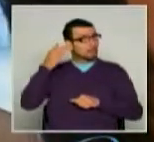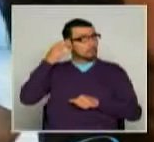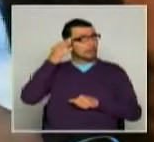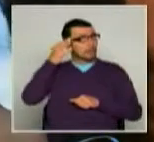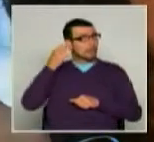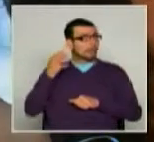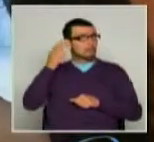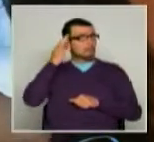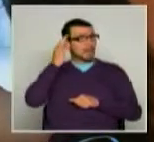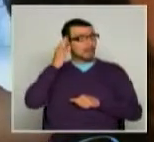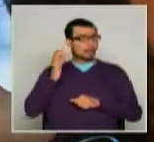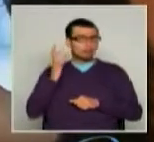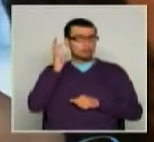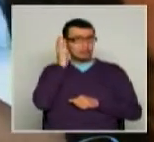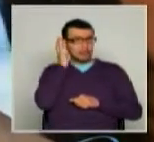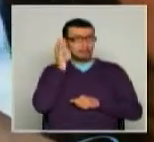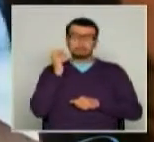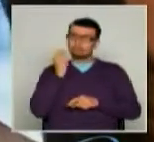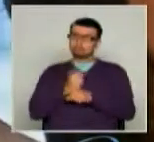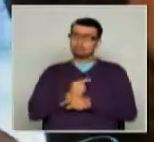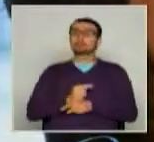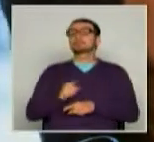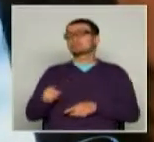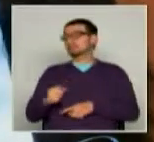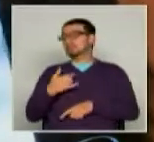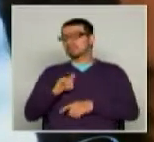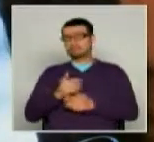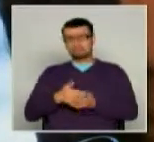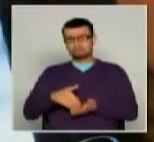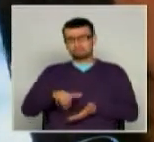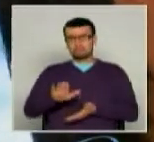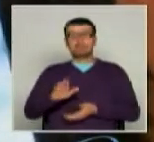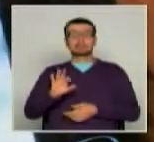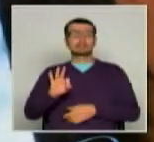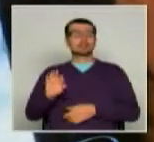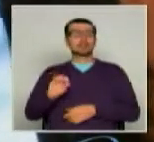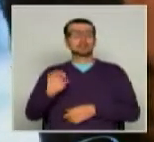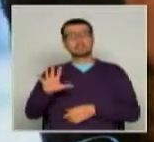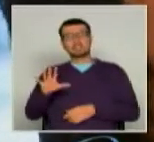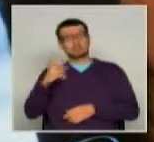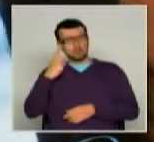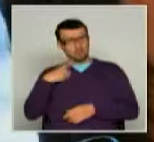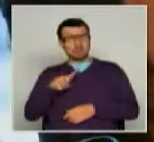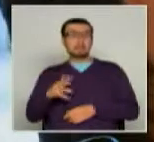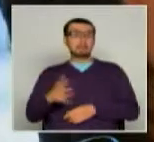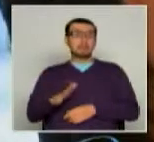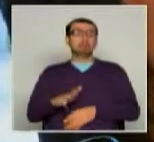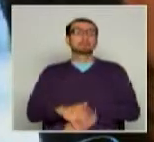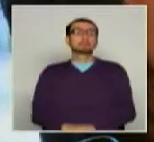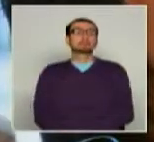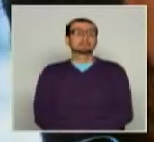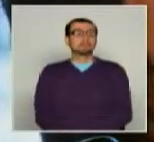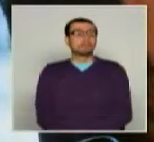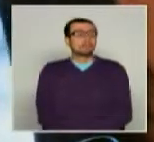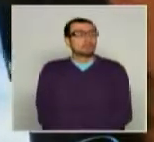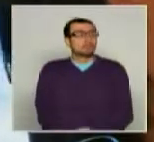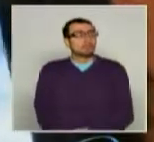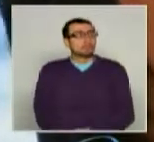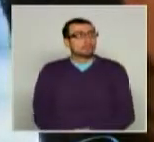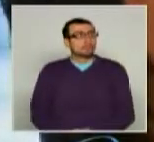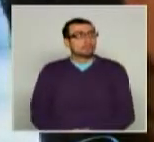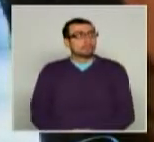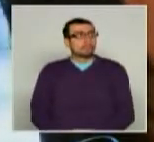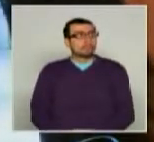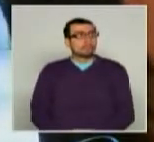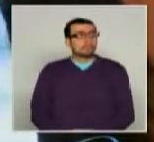esa terapia de esas agujitas ahí colocadas pueda postergarse por unos 3 a 5 días aproximadamente, mientras volvemos y las cambiamos.